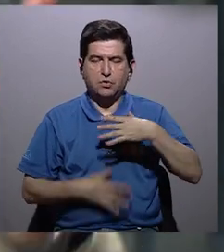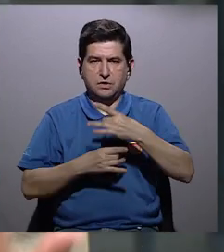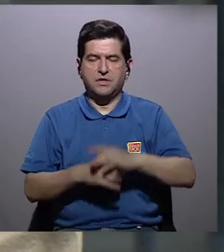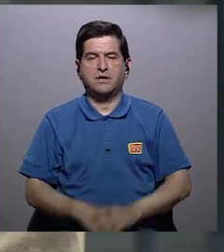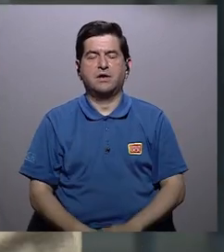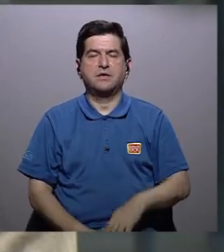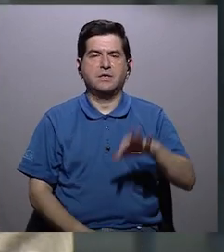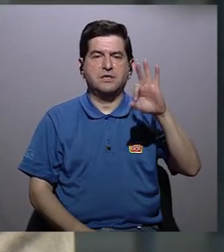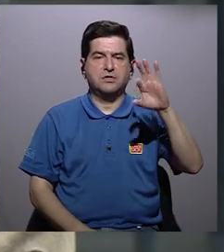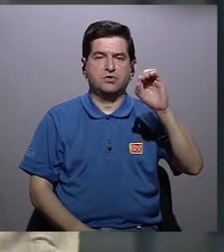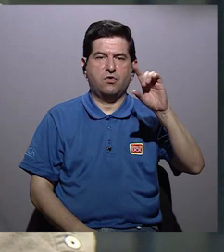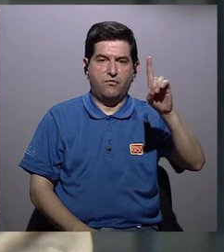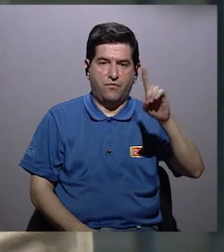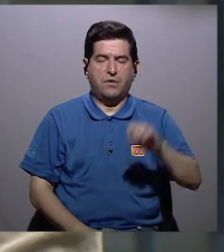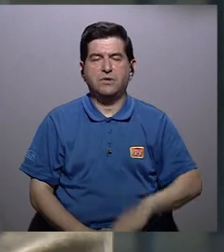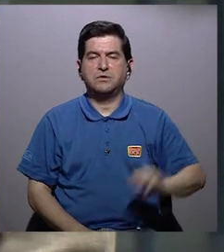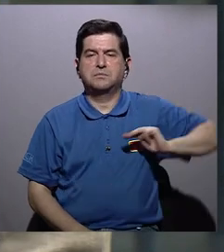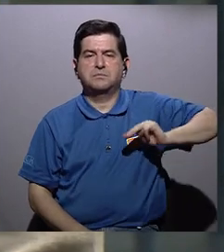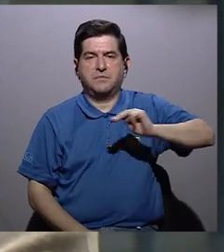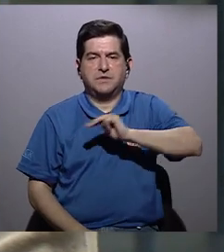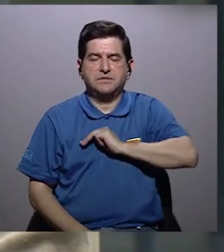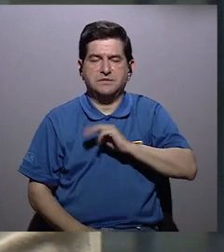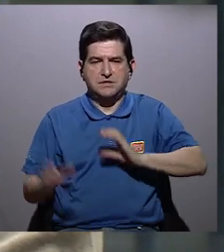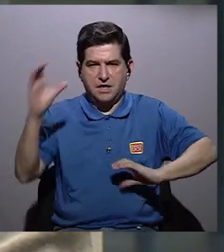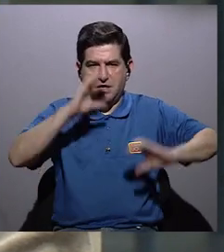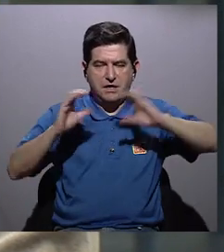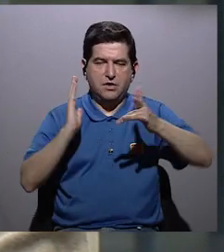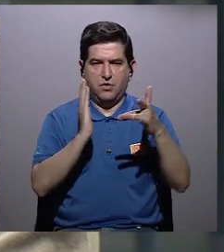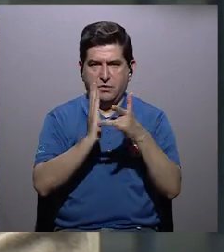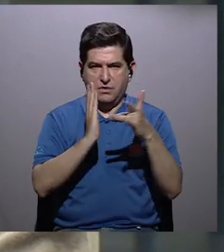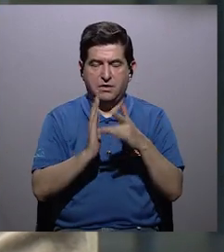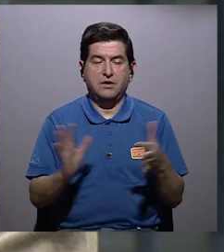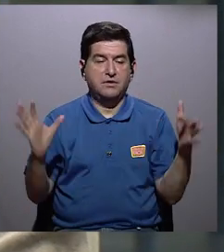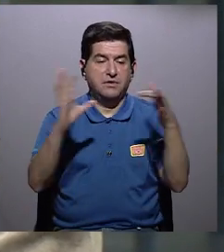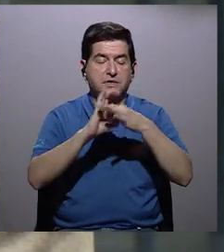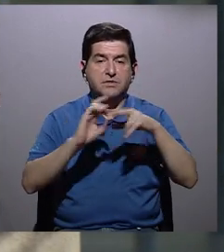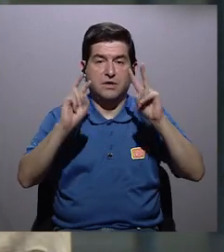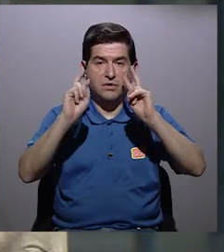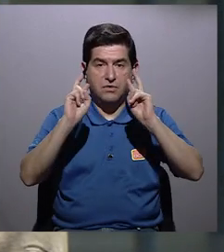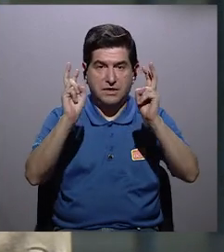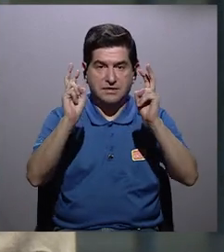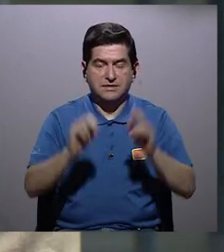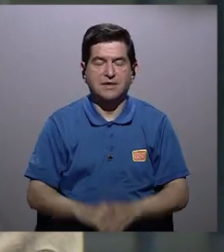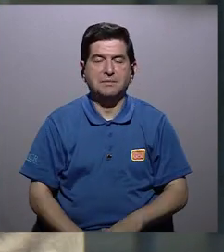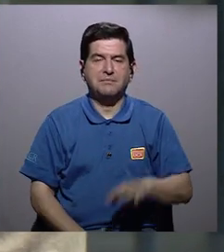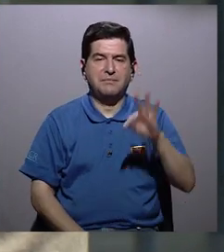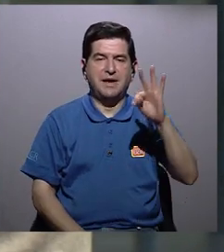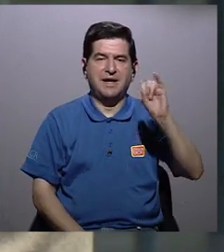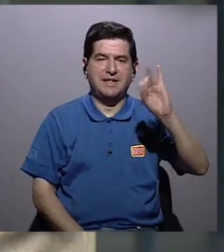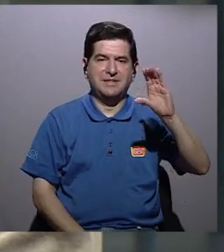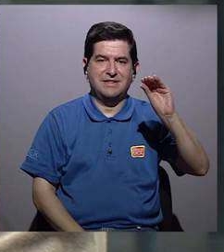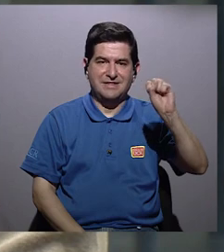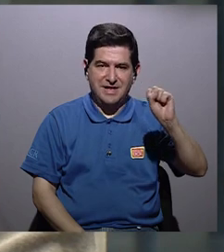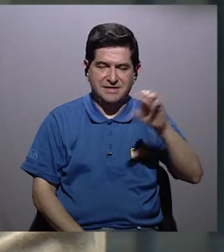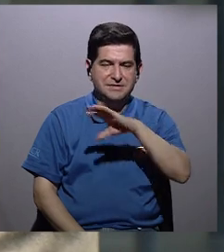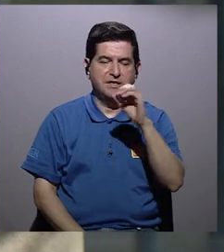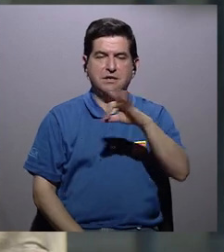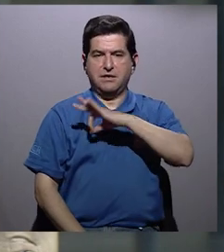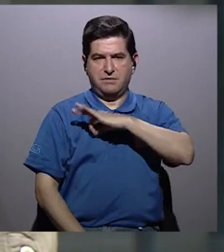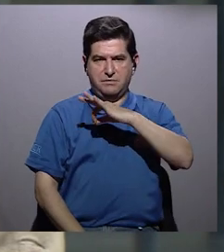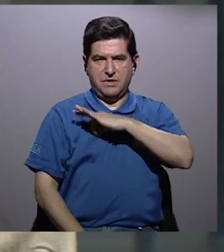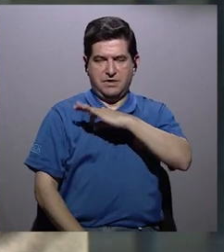Dengo, el Ministerio de Ciencia y Tecnología, que tienen que ver con el tema TIC y sobre todo con los usos